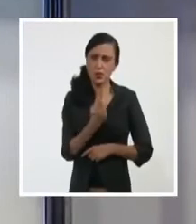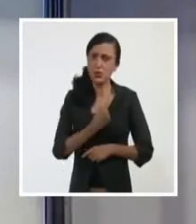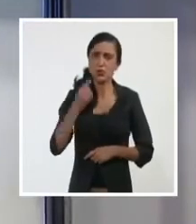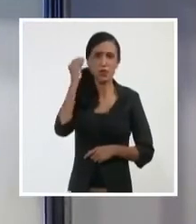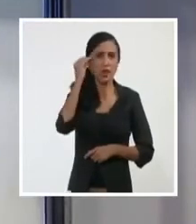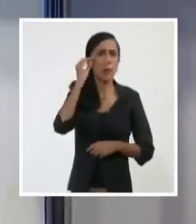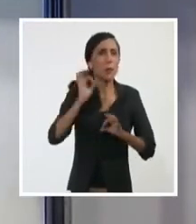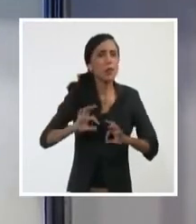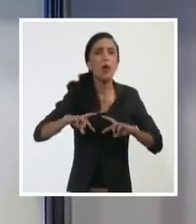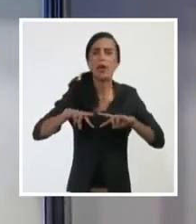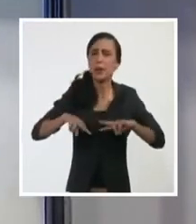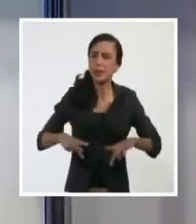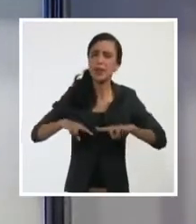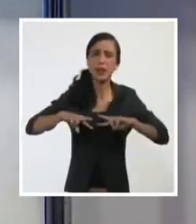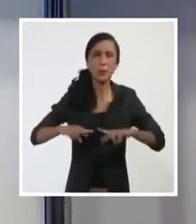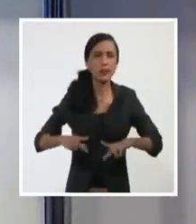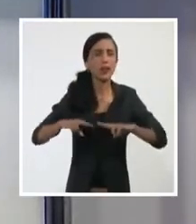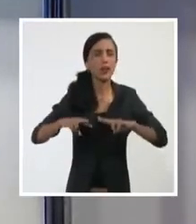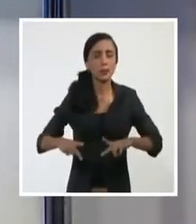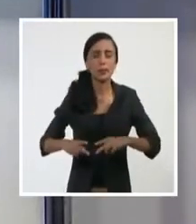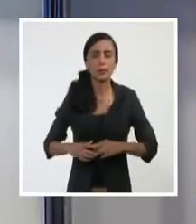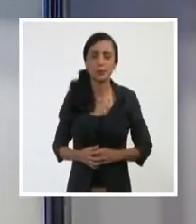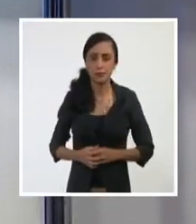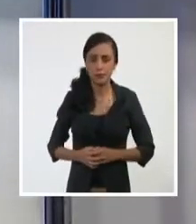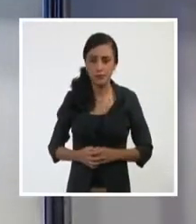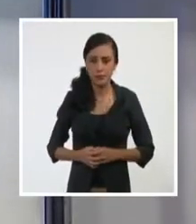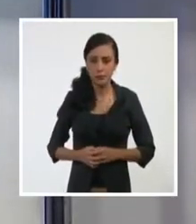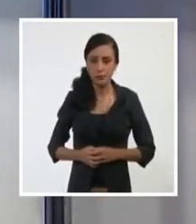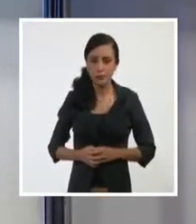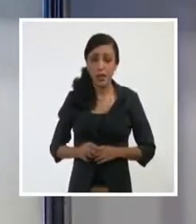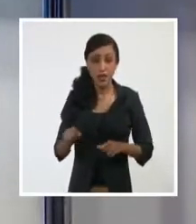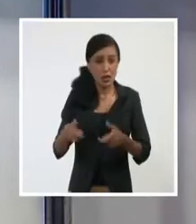creativos. Repiten viejas fórmulas. Del dichoso evento no se pueden